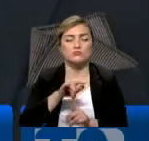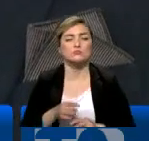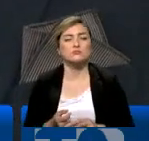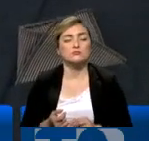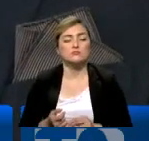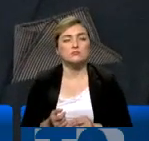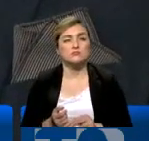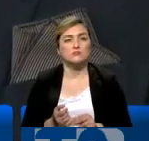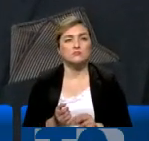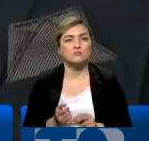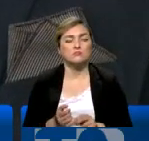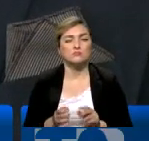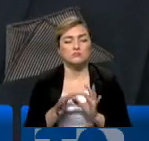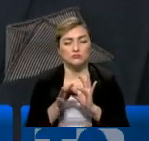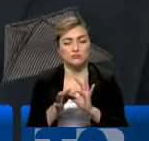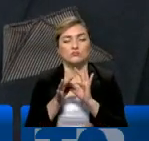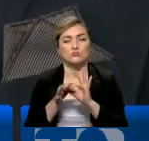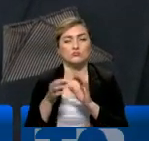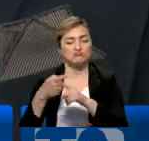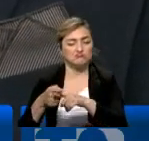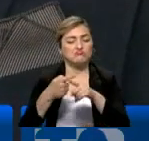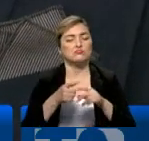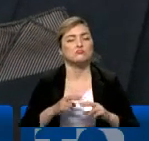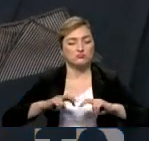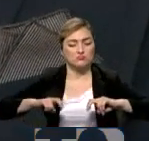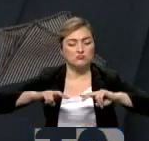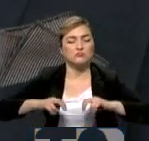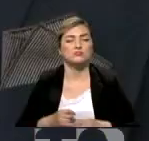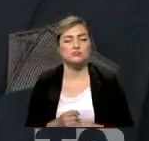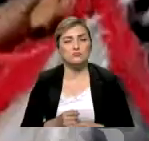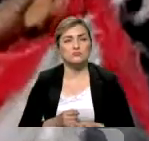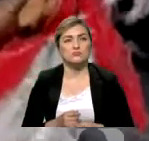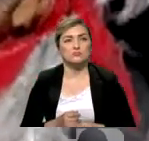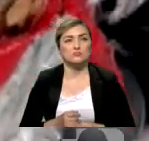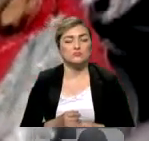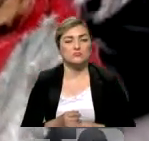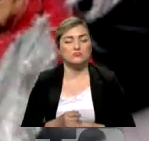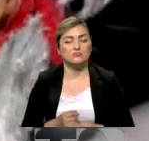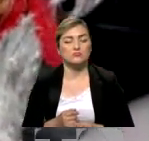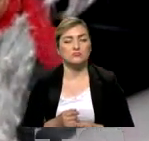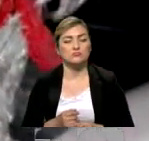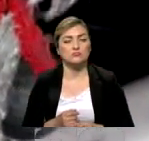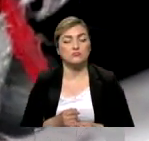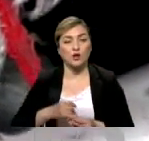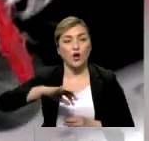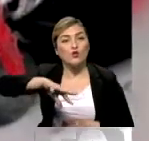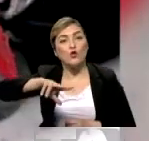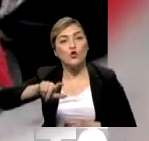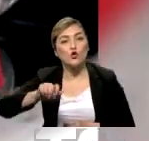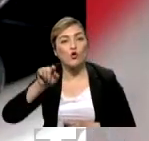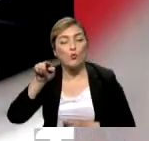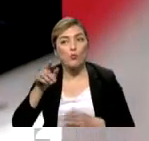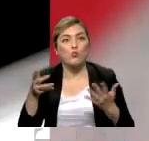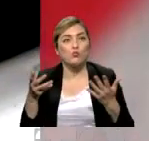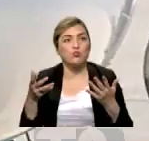estamos para colaborar en cualquier tipo de investigación y determinación de lo ocurrido. Y es que además el hecho del robo no solo puede